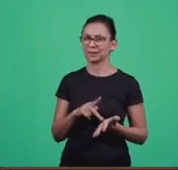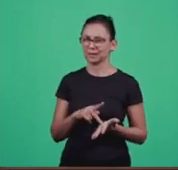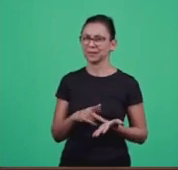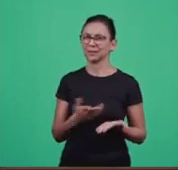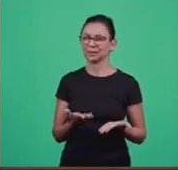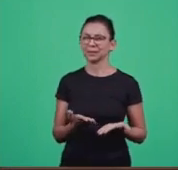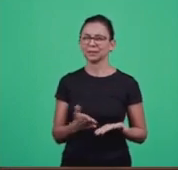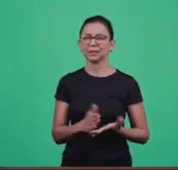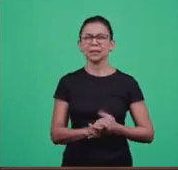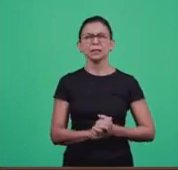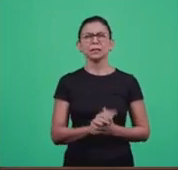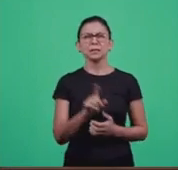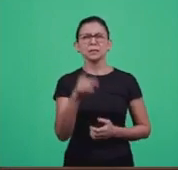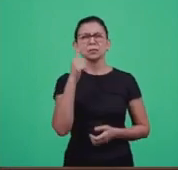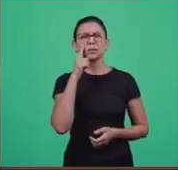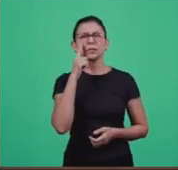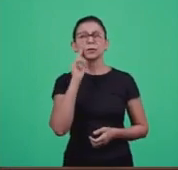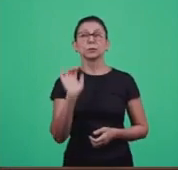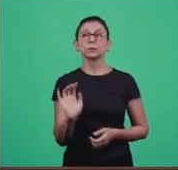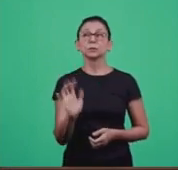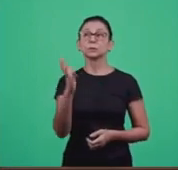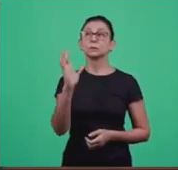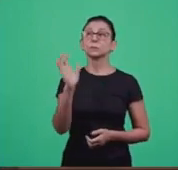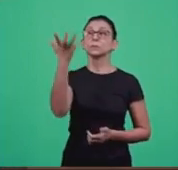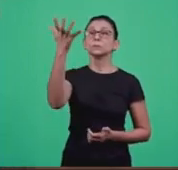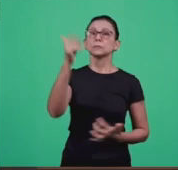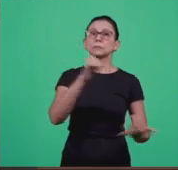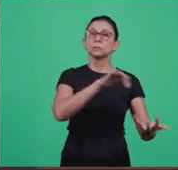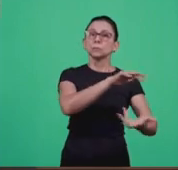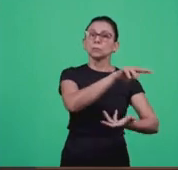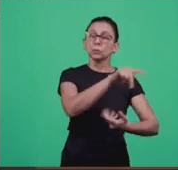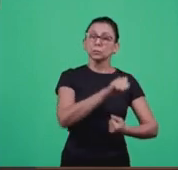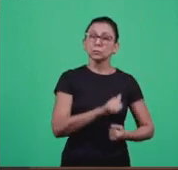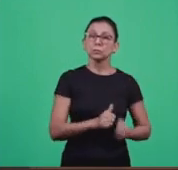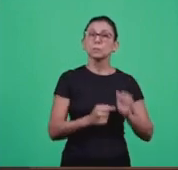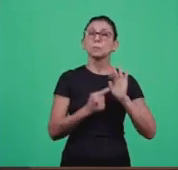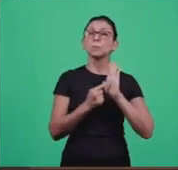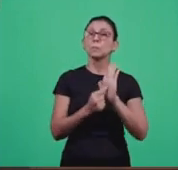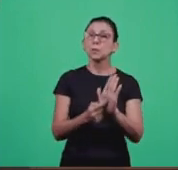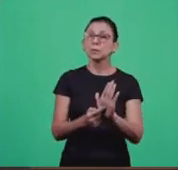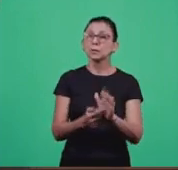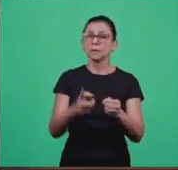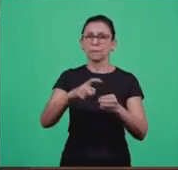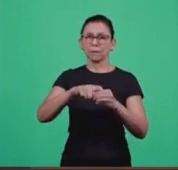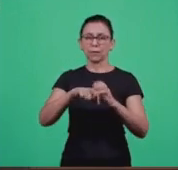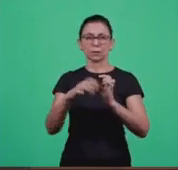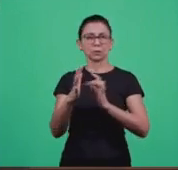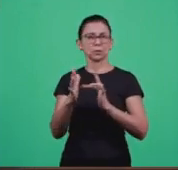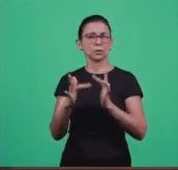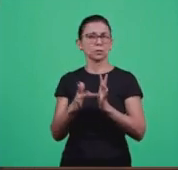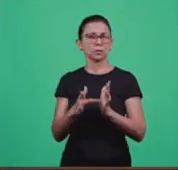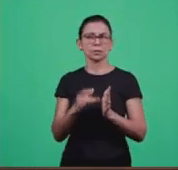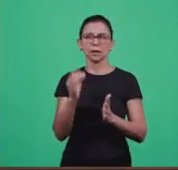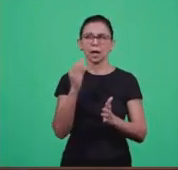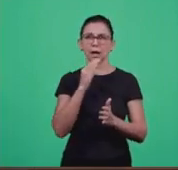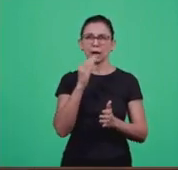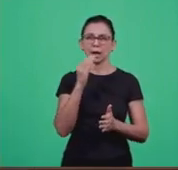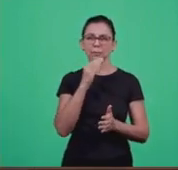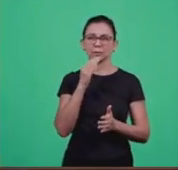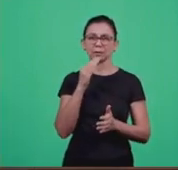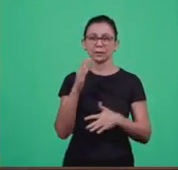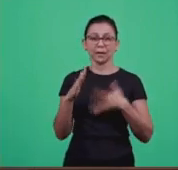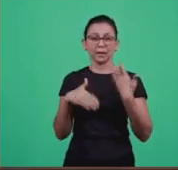del Señor. Nosotros sabemos de las señales que están aconteciendo ahora, ¿no? Son señales de la vuelta del Señor Jesús, entonces